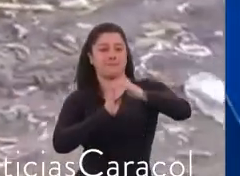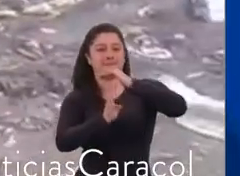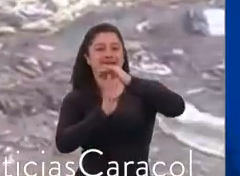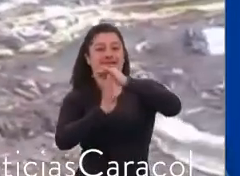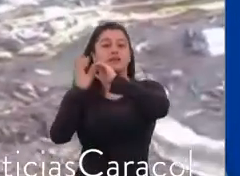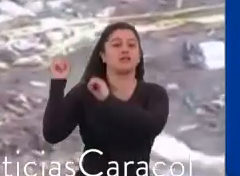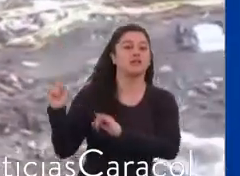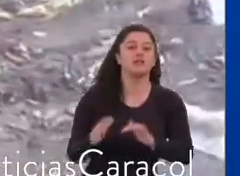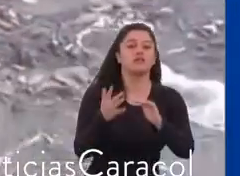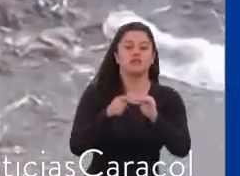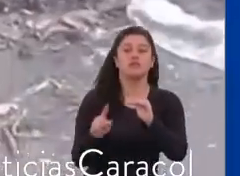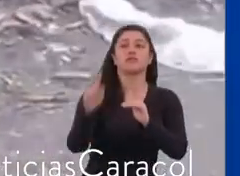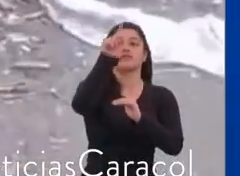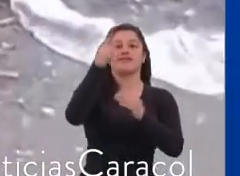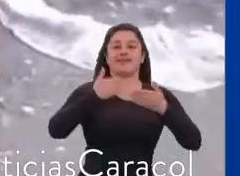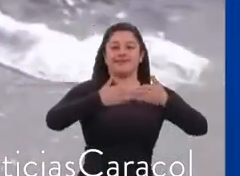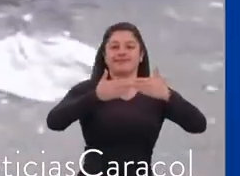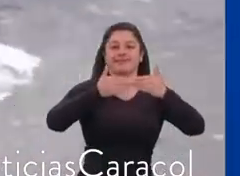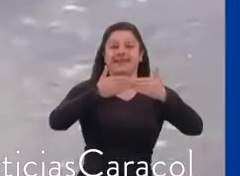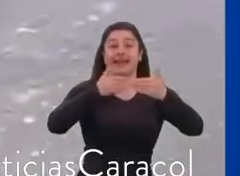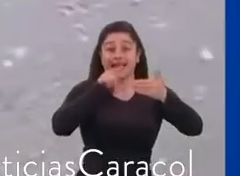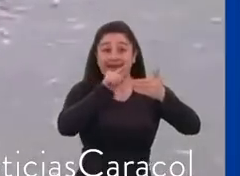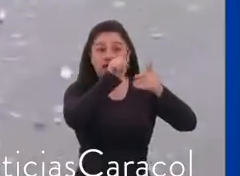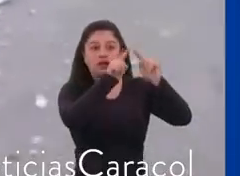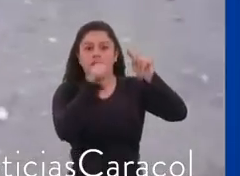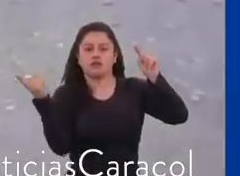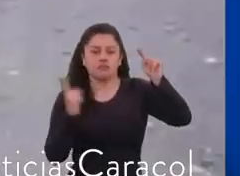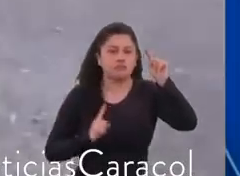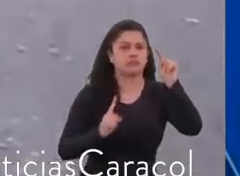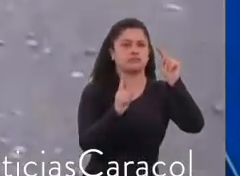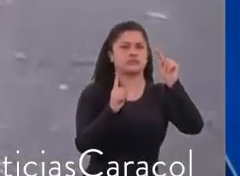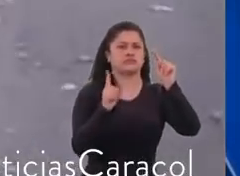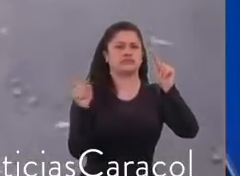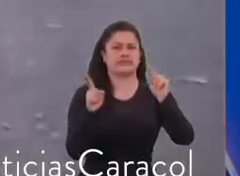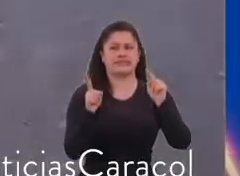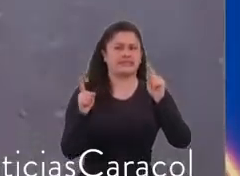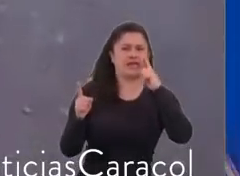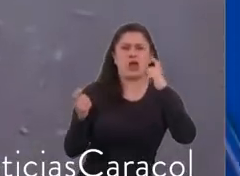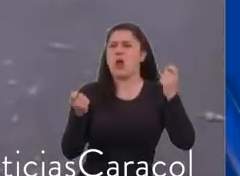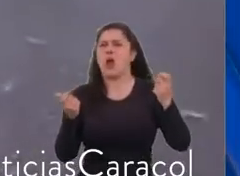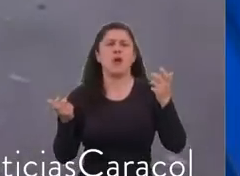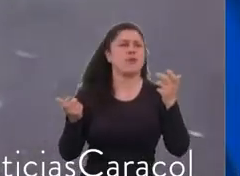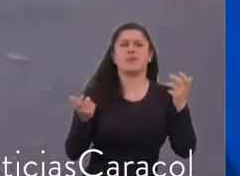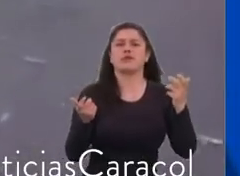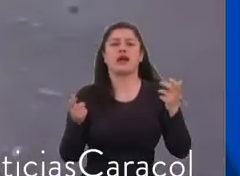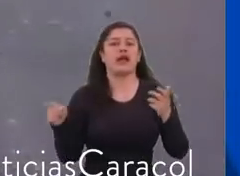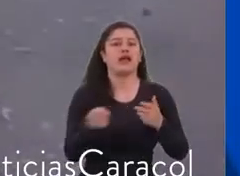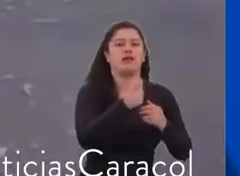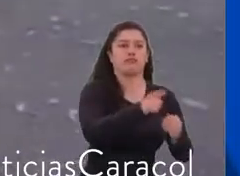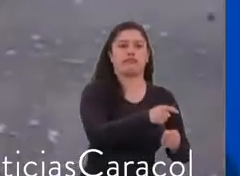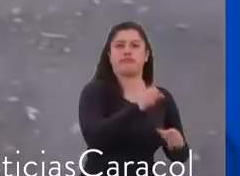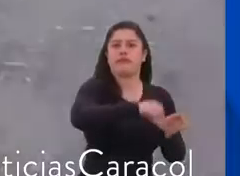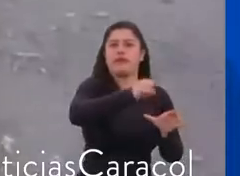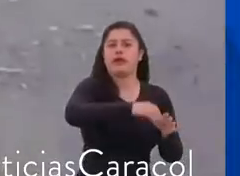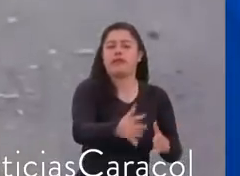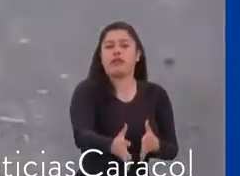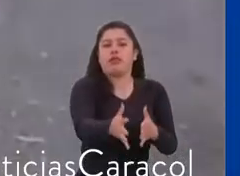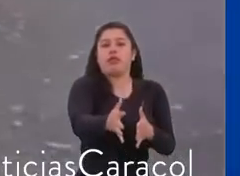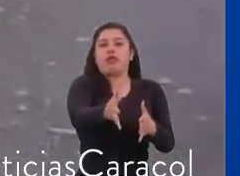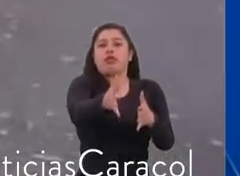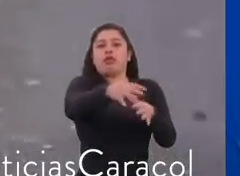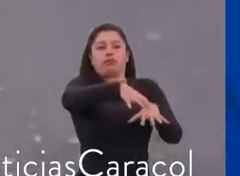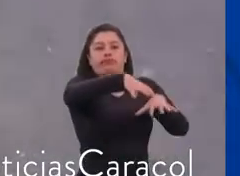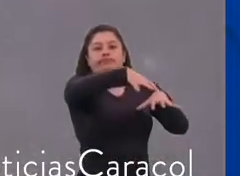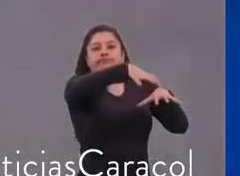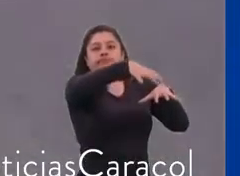junto al turismo en edad alta, hacen que se desborde el botadero de basura. Se hace